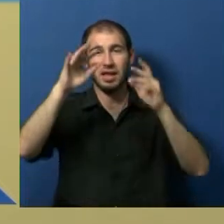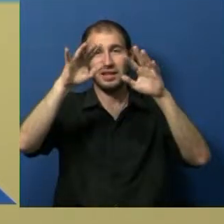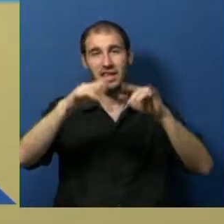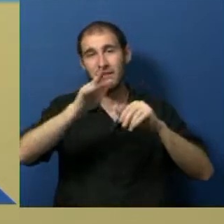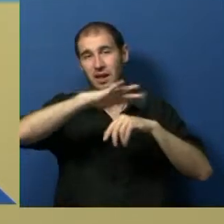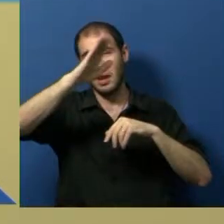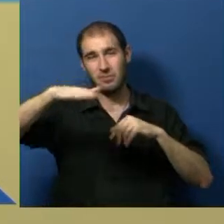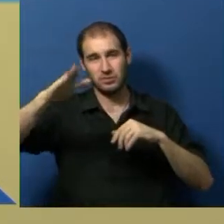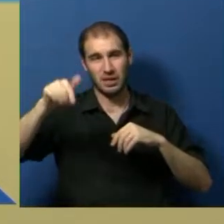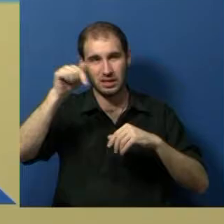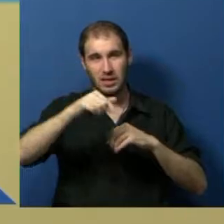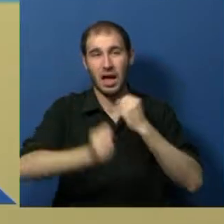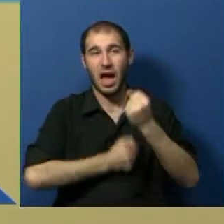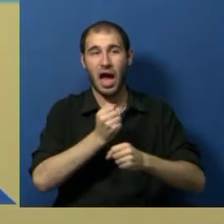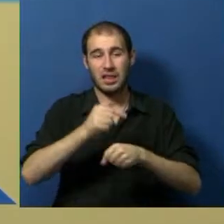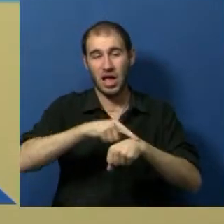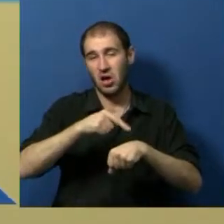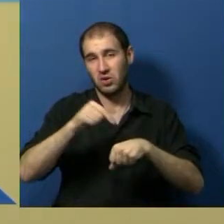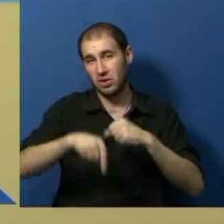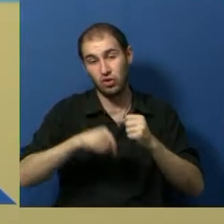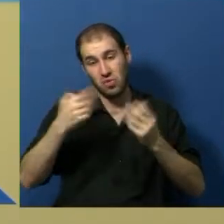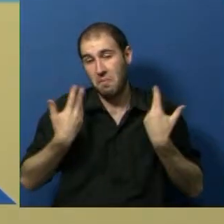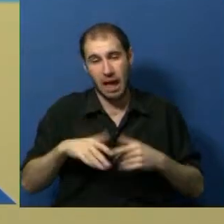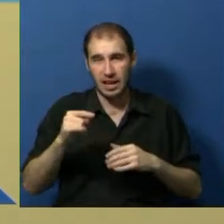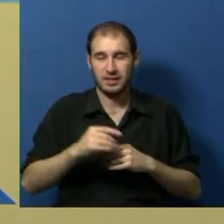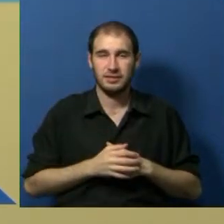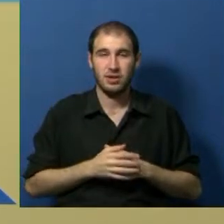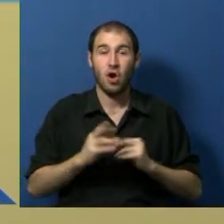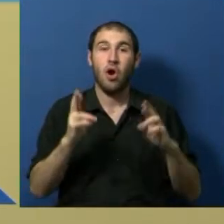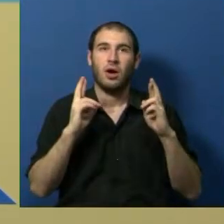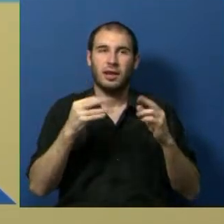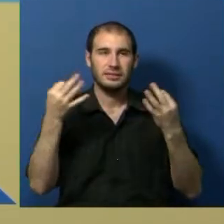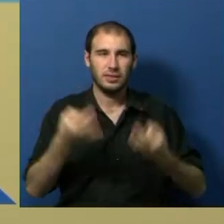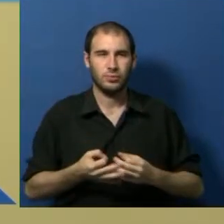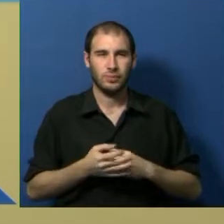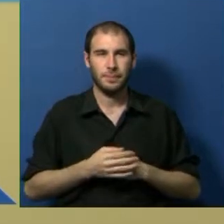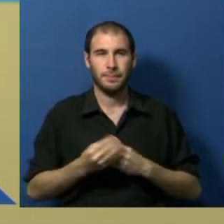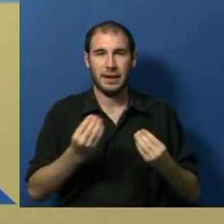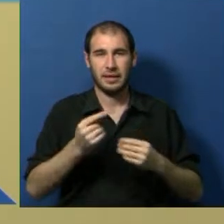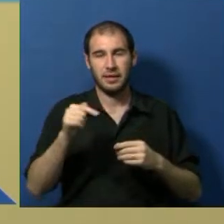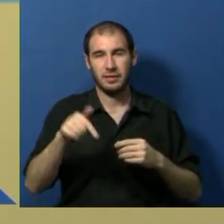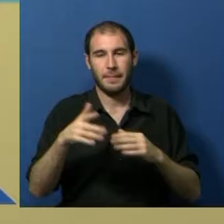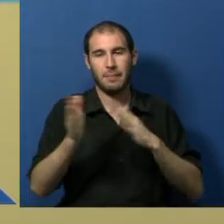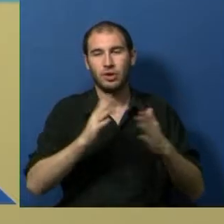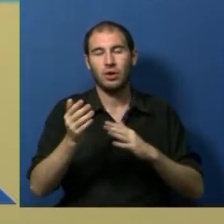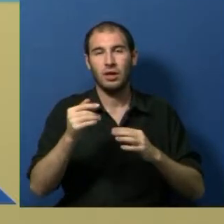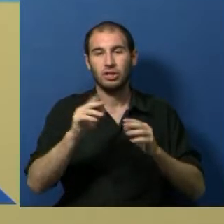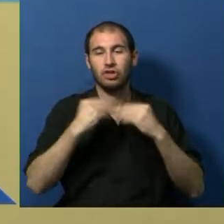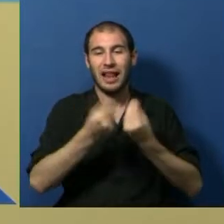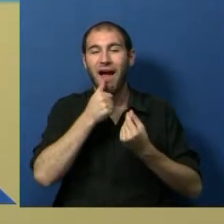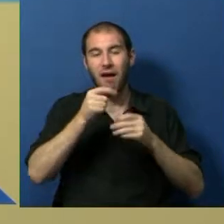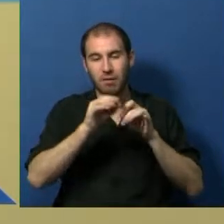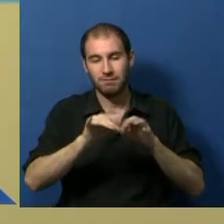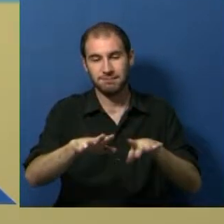alta montaña. Por ahora, valores dentro de lo normal, ojalá se confirme para establecer un poco el pronóstico de los caudales